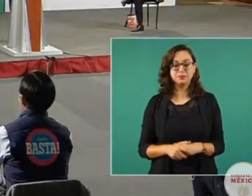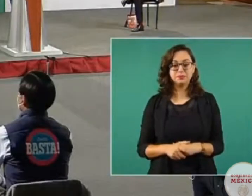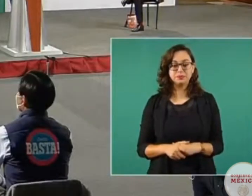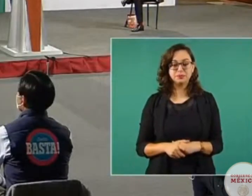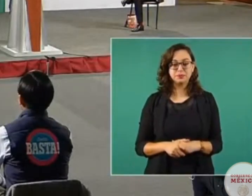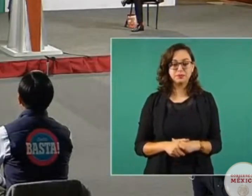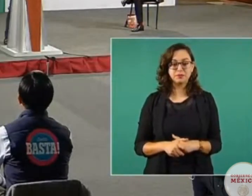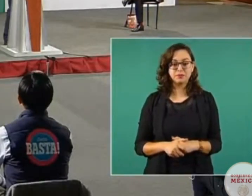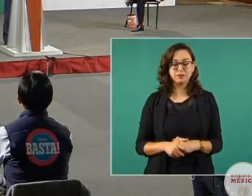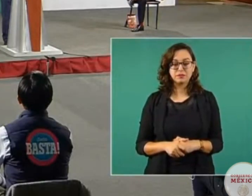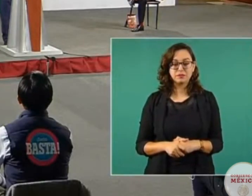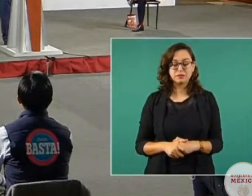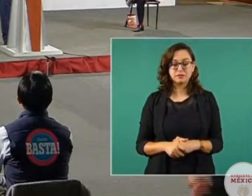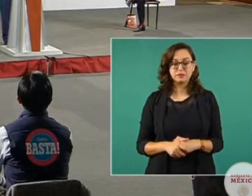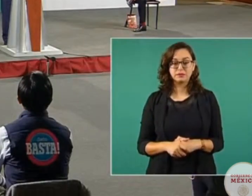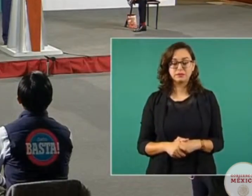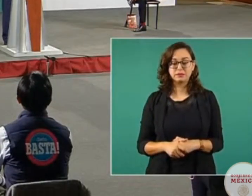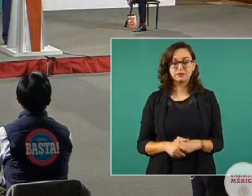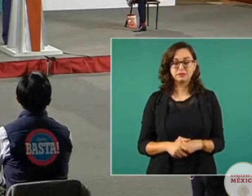Mira cómo se quedó la compañera. Bueno,